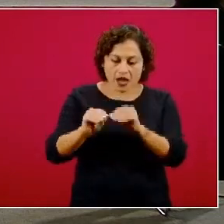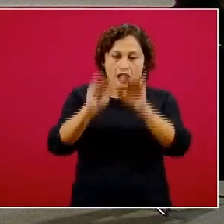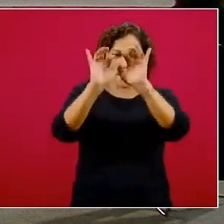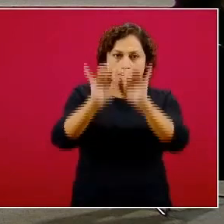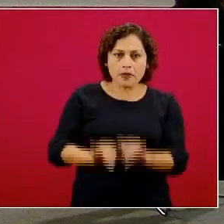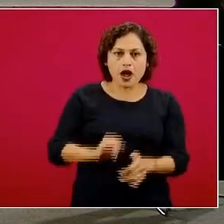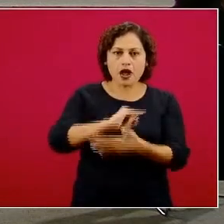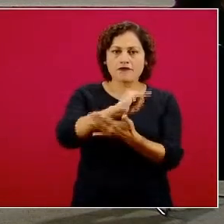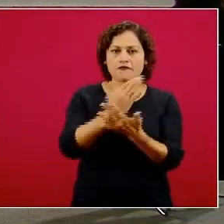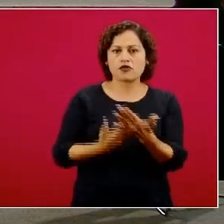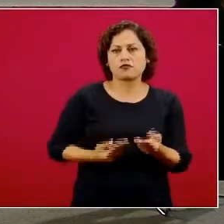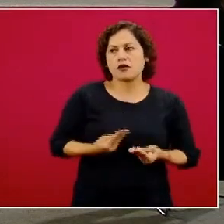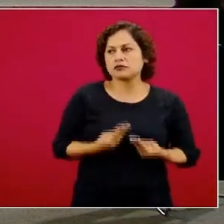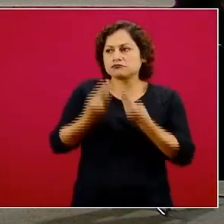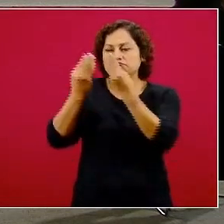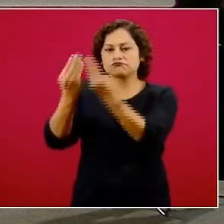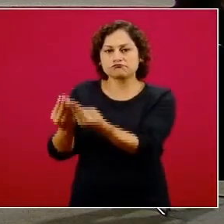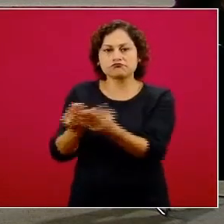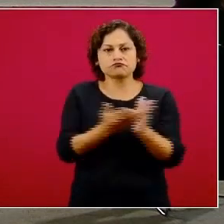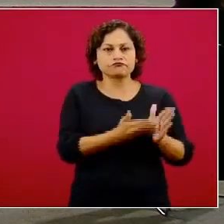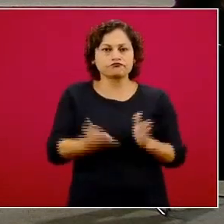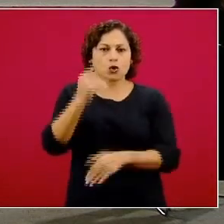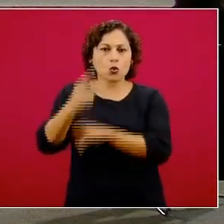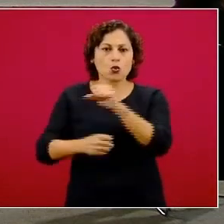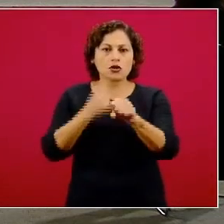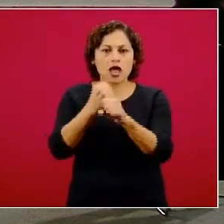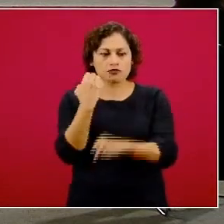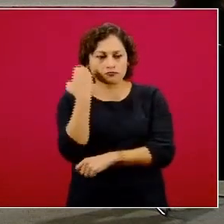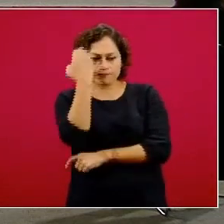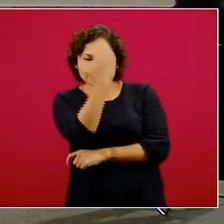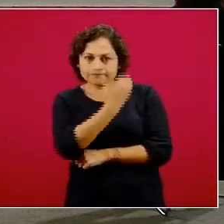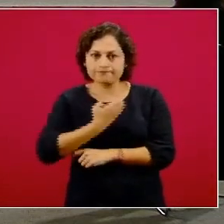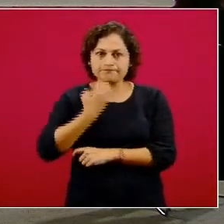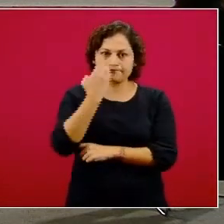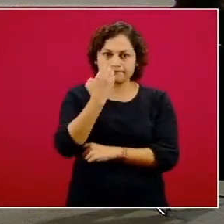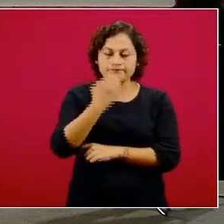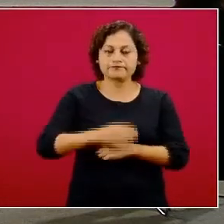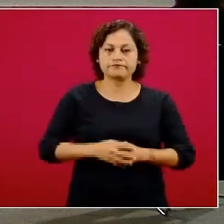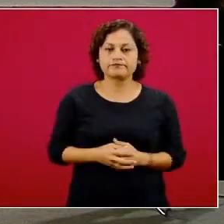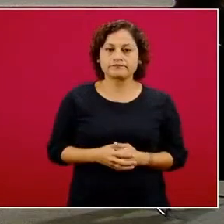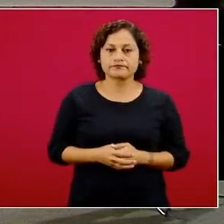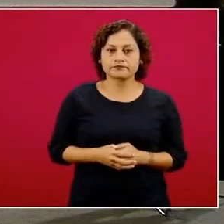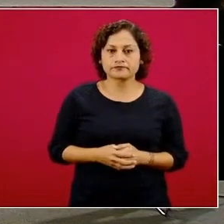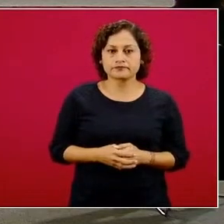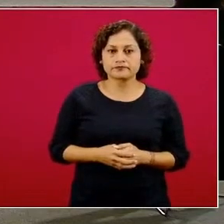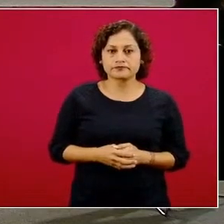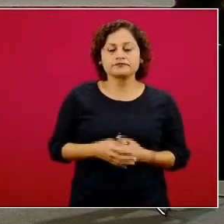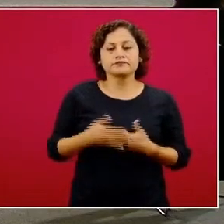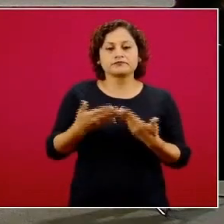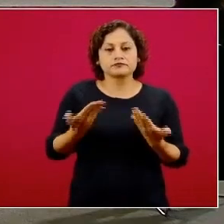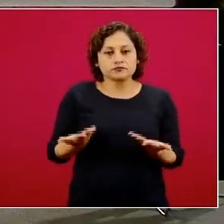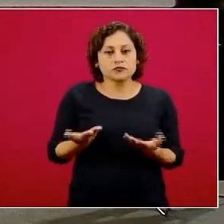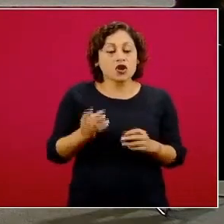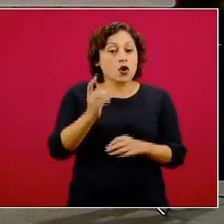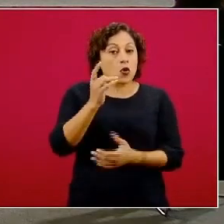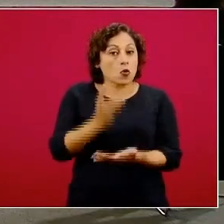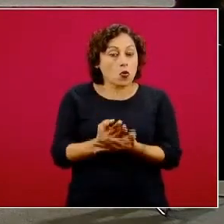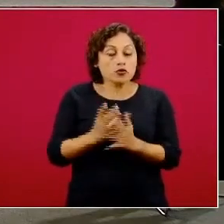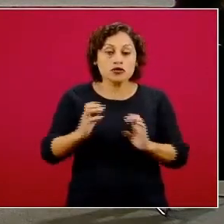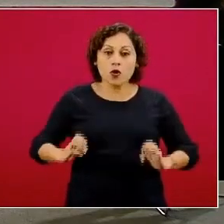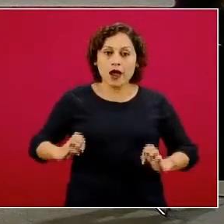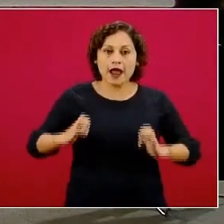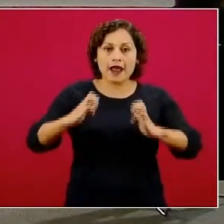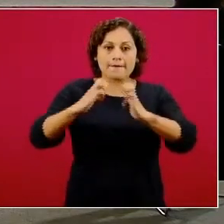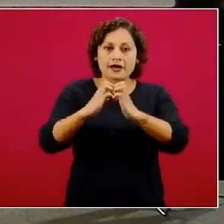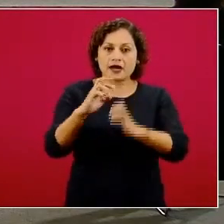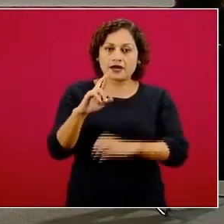evaluación anual. Y salvo por los riesgos radiológicos nucleares en los que